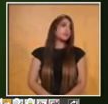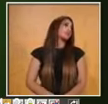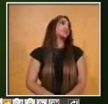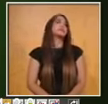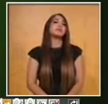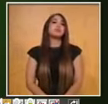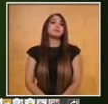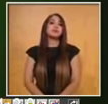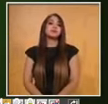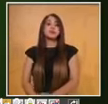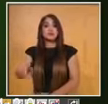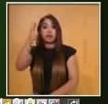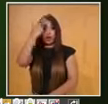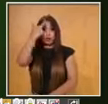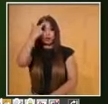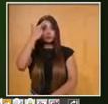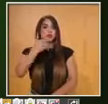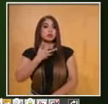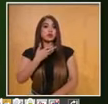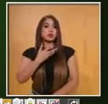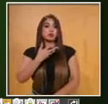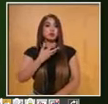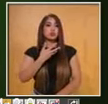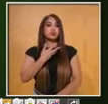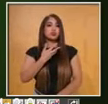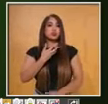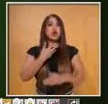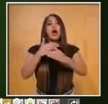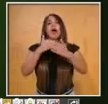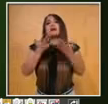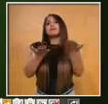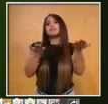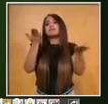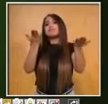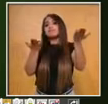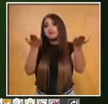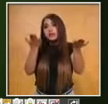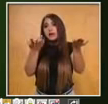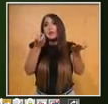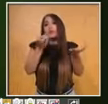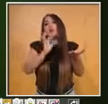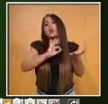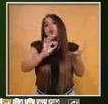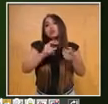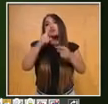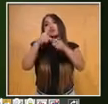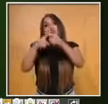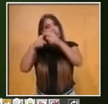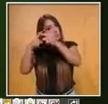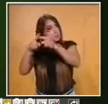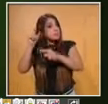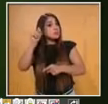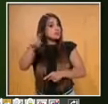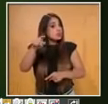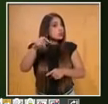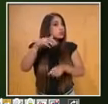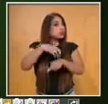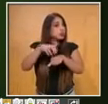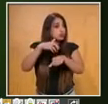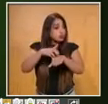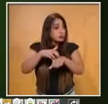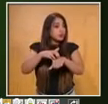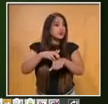Muy bien, recuerda que para obtener una fracción equivalente podemos multiplicar por un mismo número el numerador y también por ese mismo número